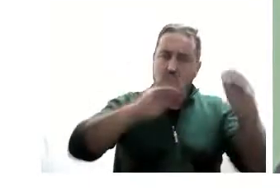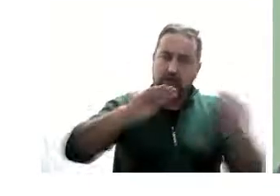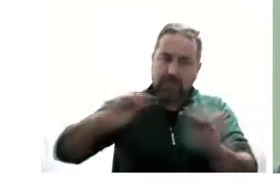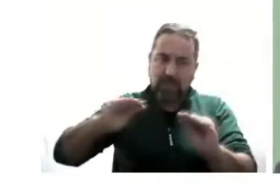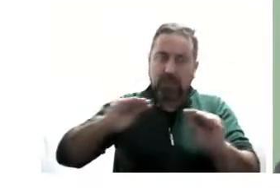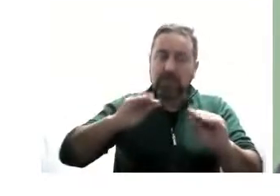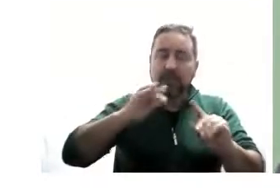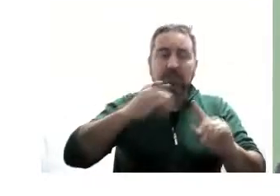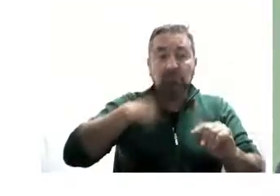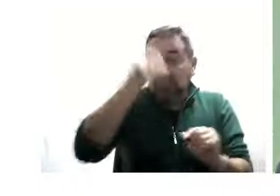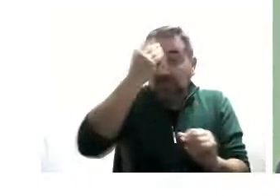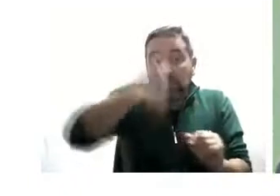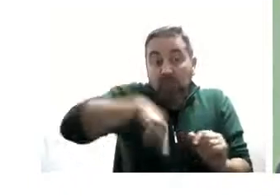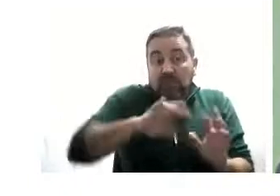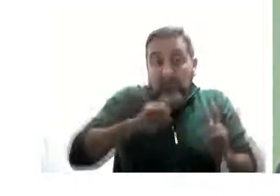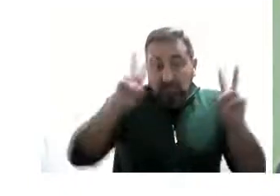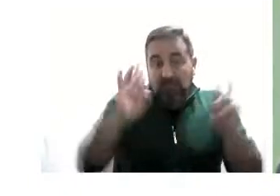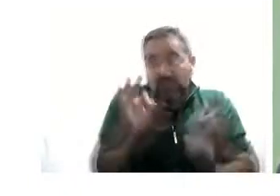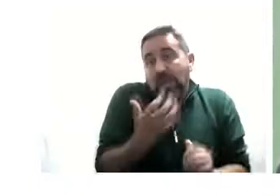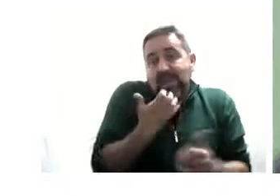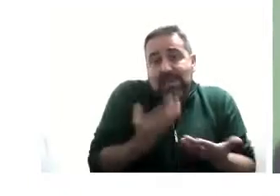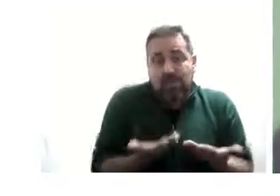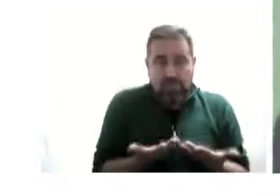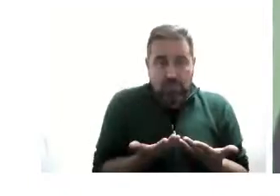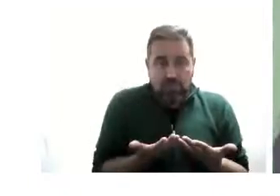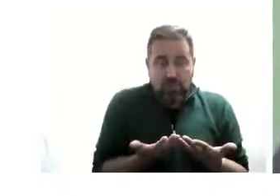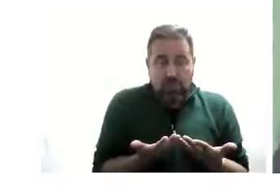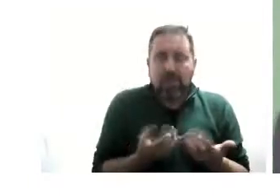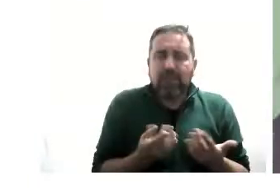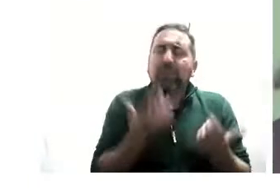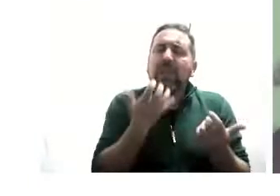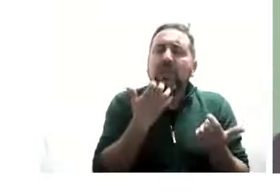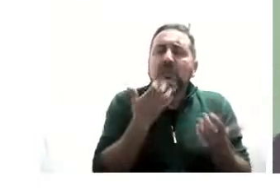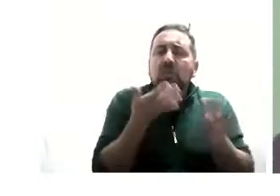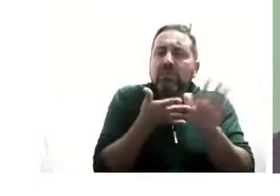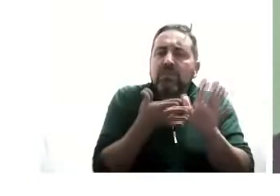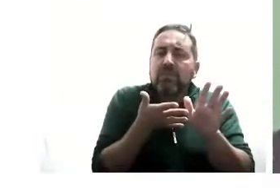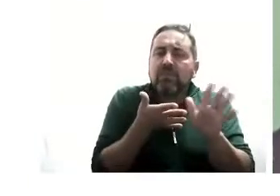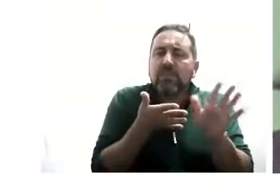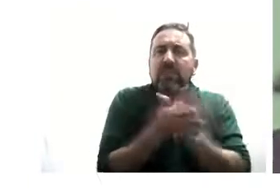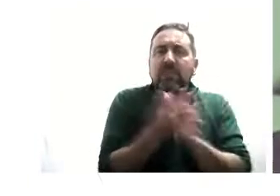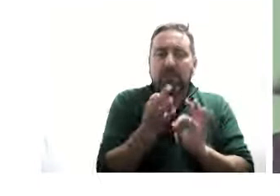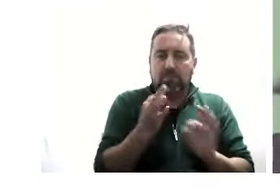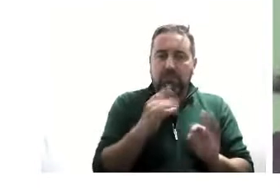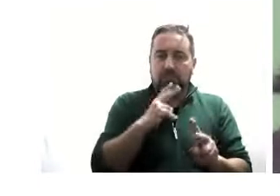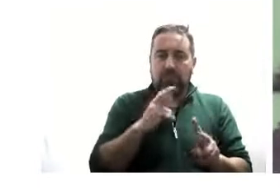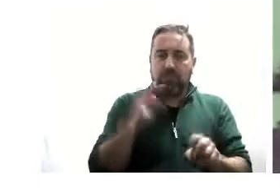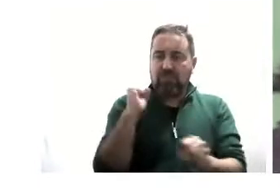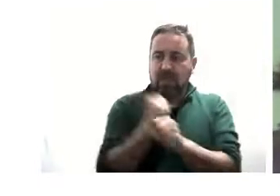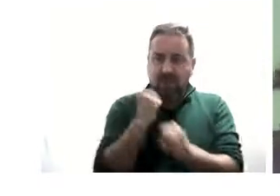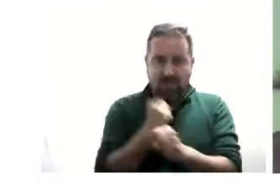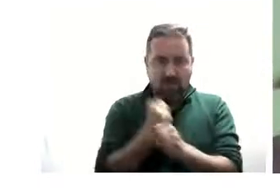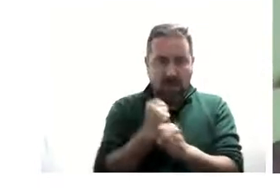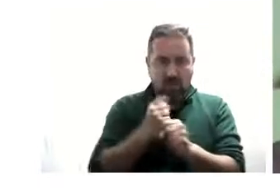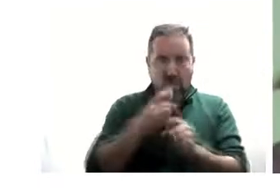un ejemplo de lo que debe ser la creación de un espacio de trabajo interdisciplinar,